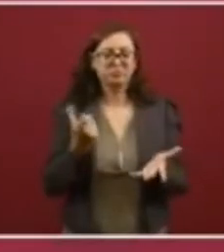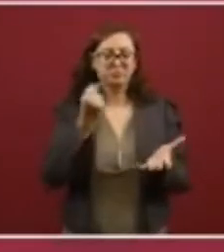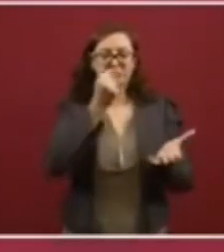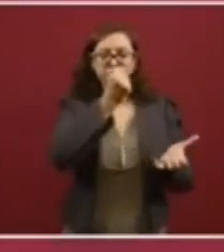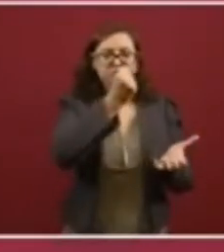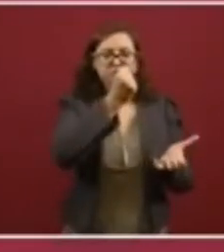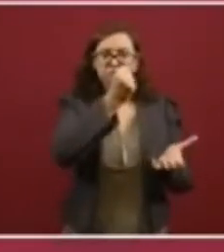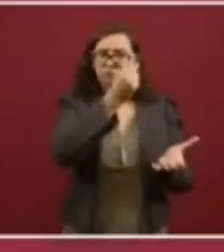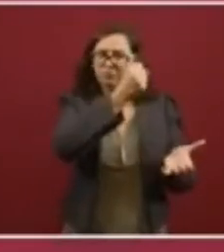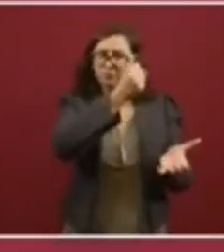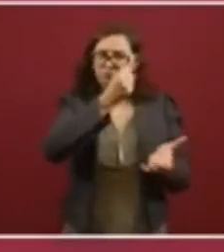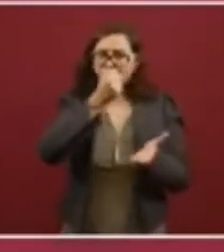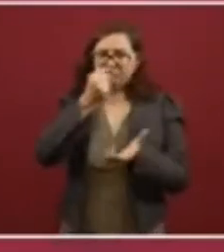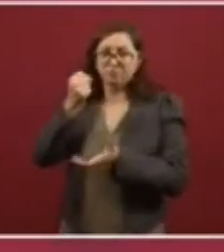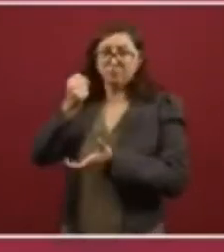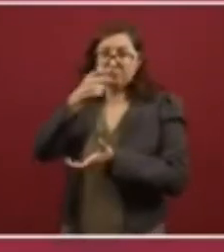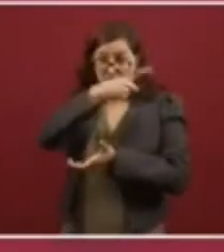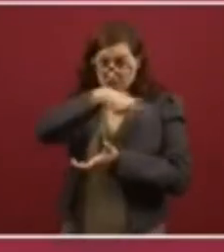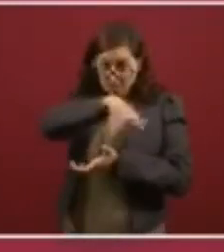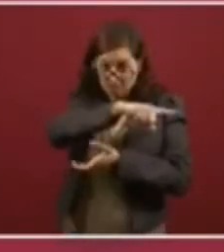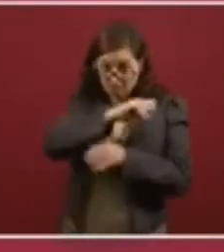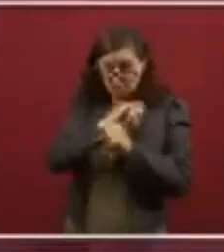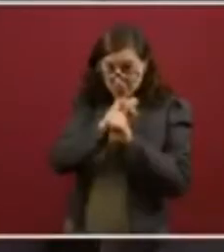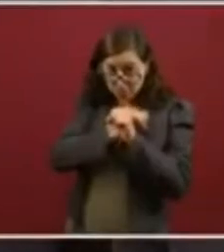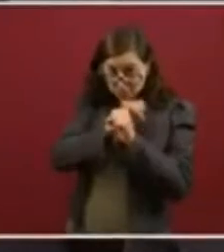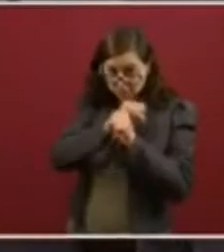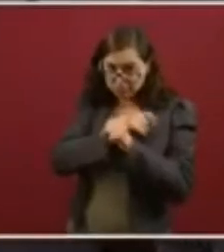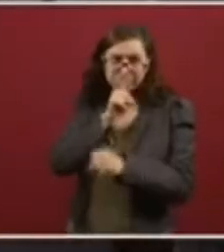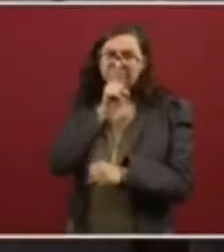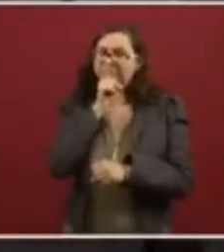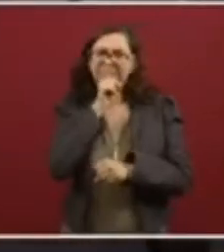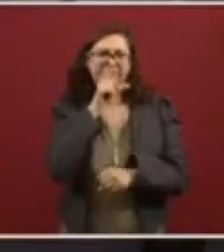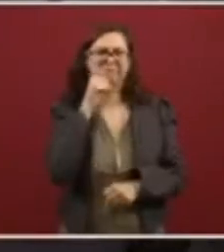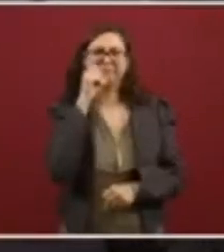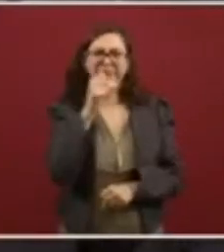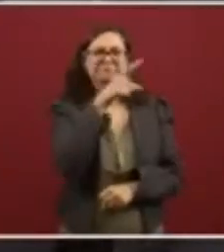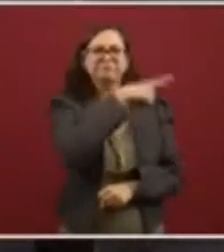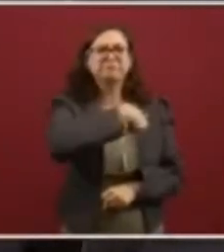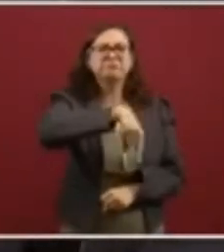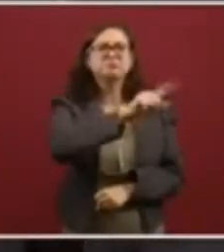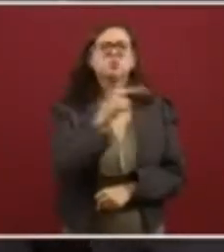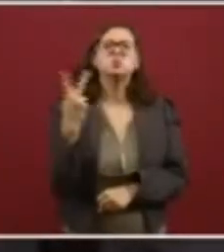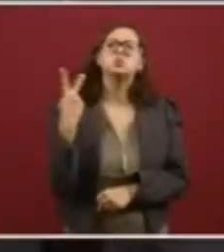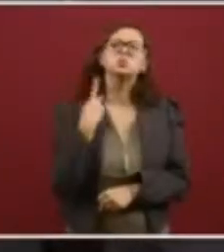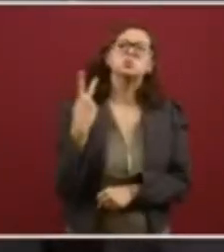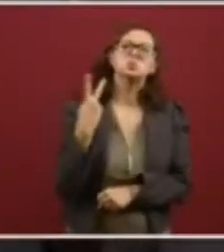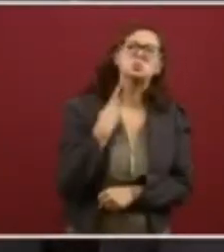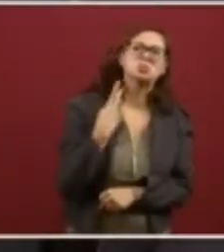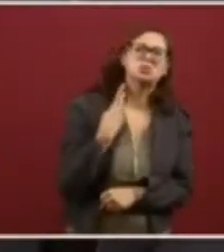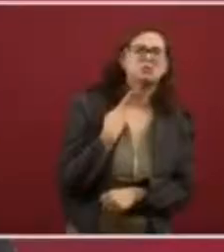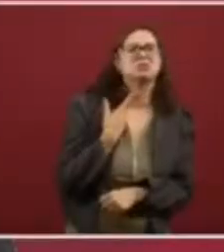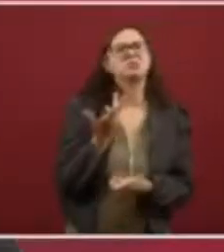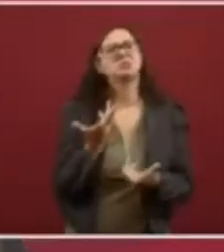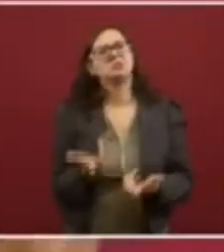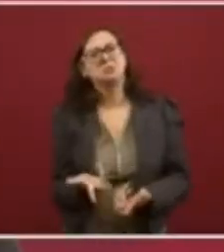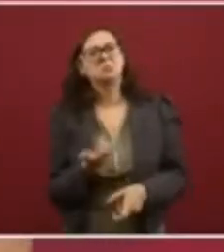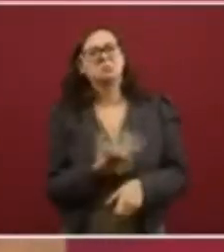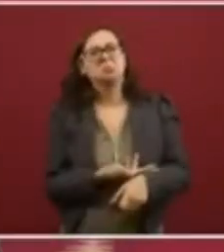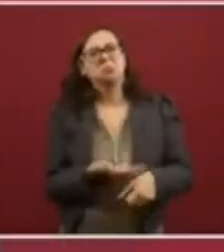la ciencia, investigadores, repito, son políticos, burócratas,